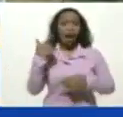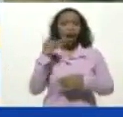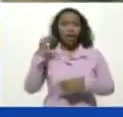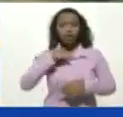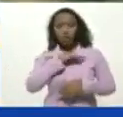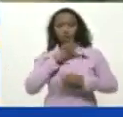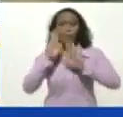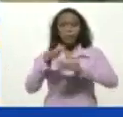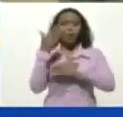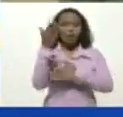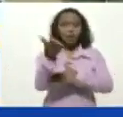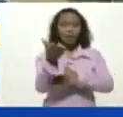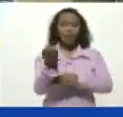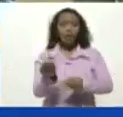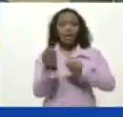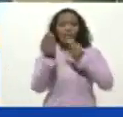aquí.